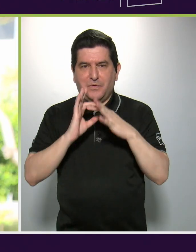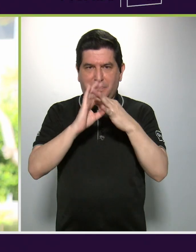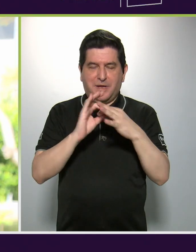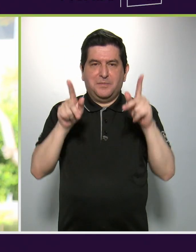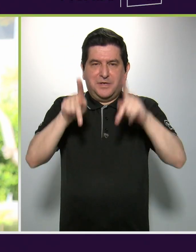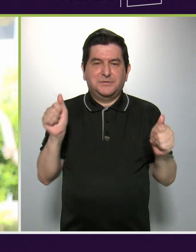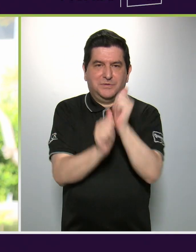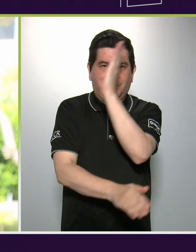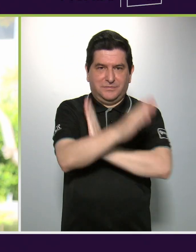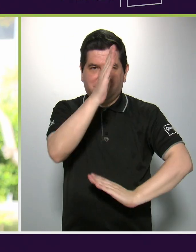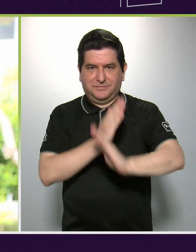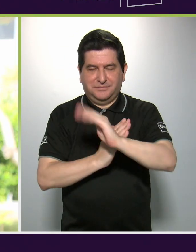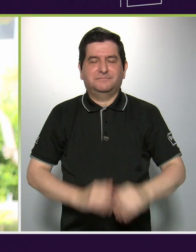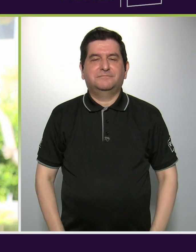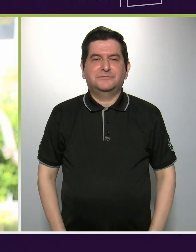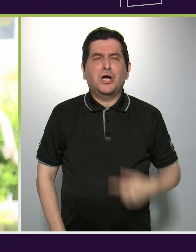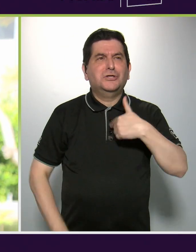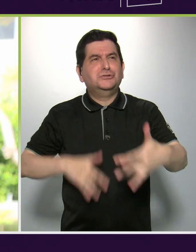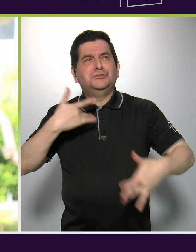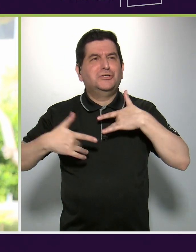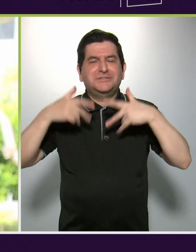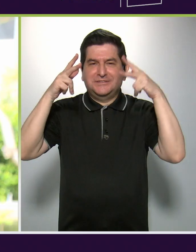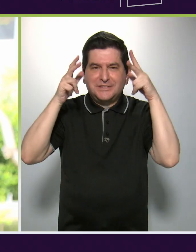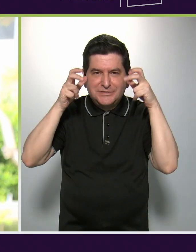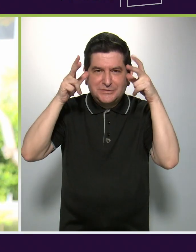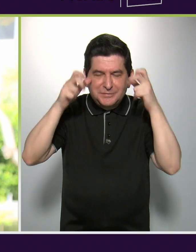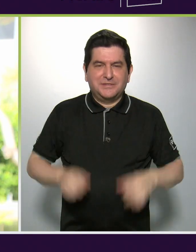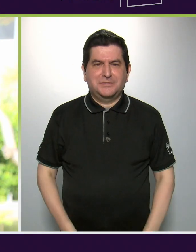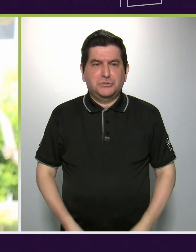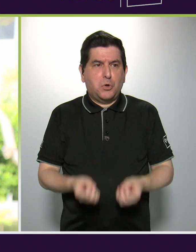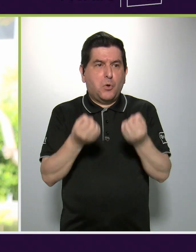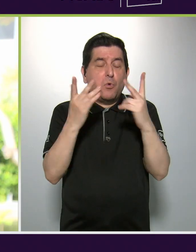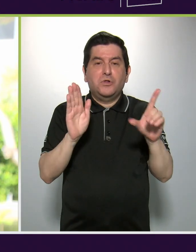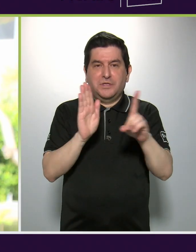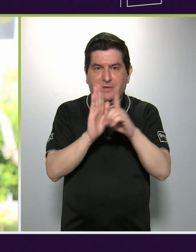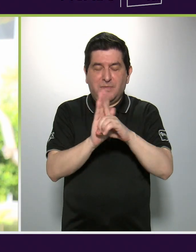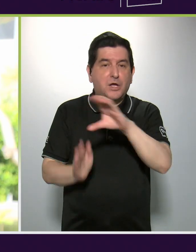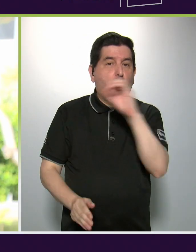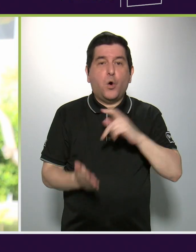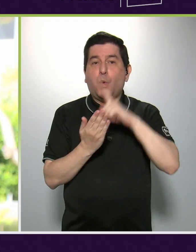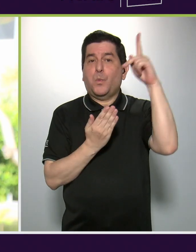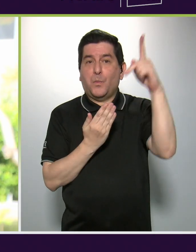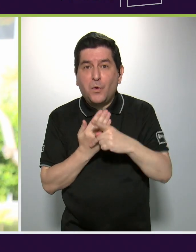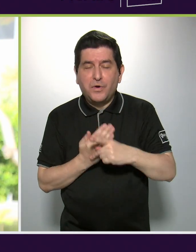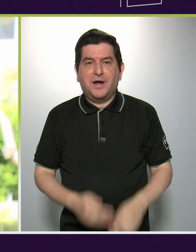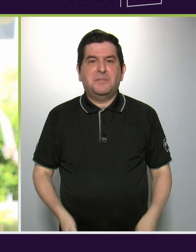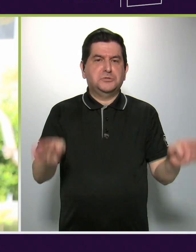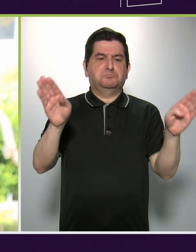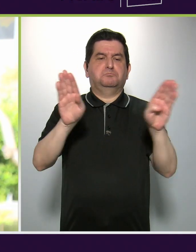que muchos derechos, muchos programas pues se están cerrando o se les está cortando presupuesto. Eso se